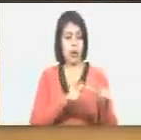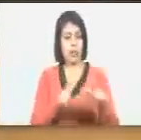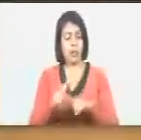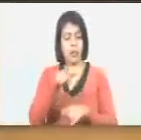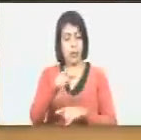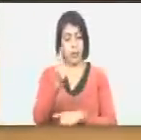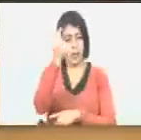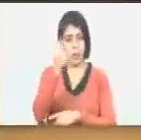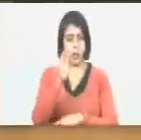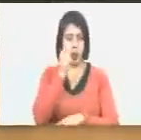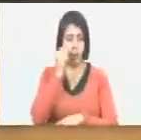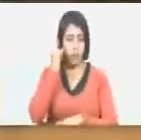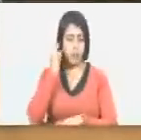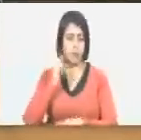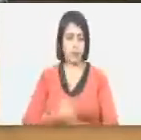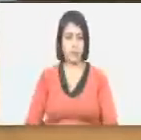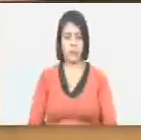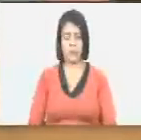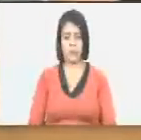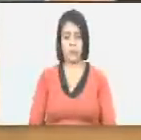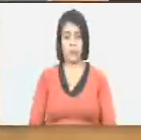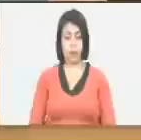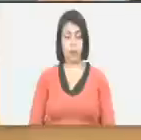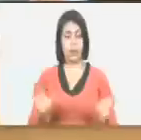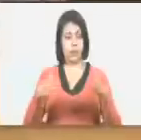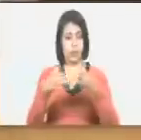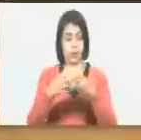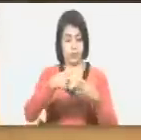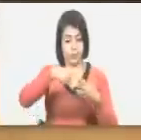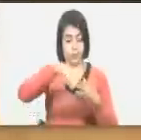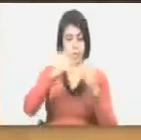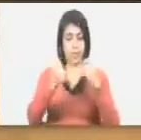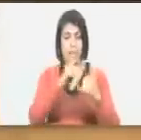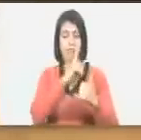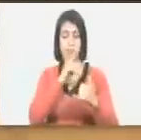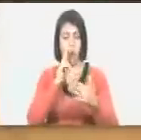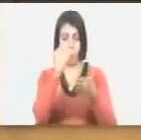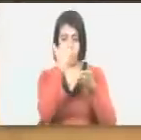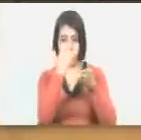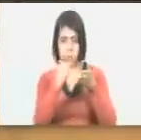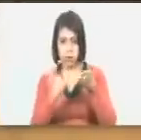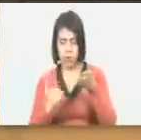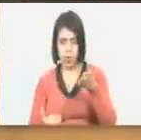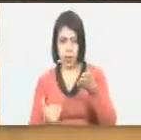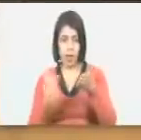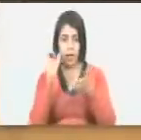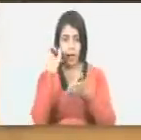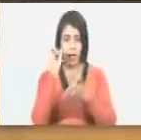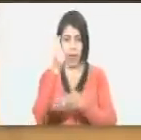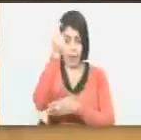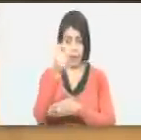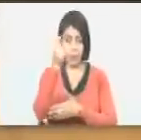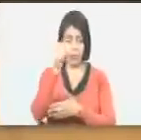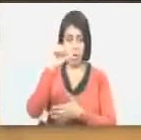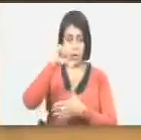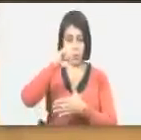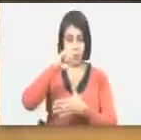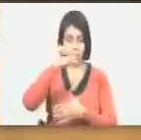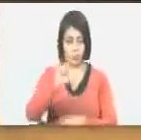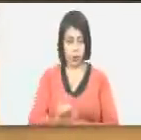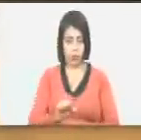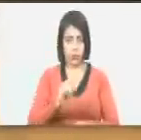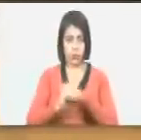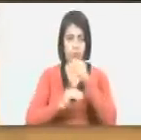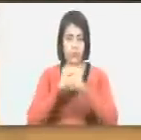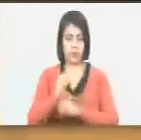queridos diputados y queridas diputadas, de la conformación del Parlamento del Sur y así